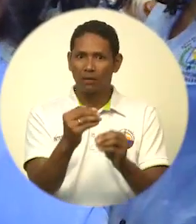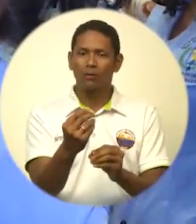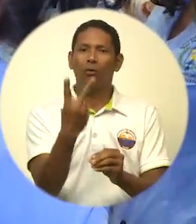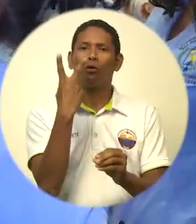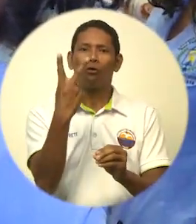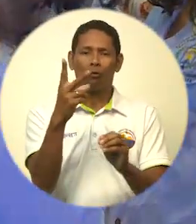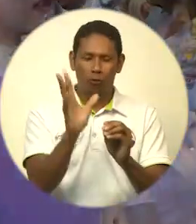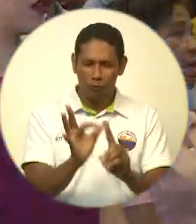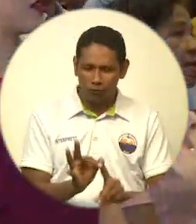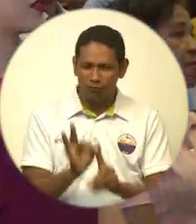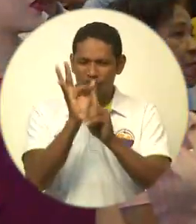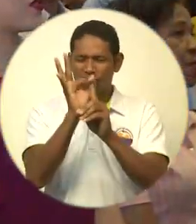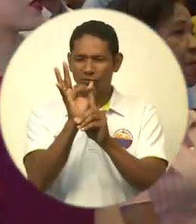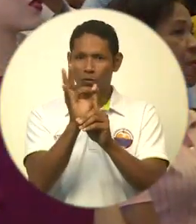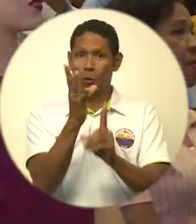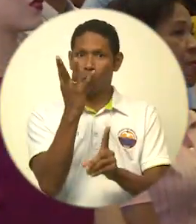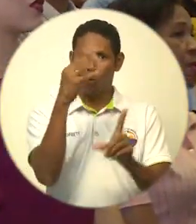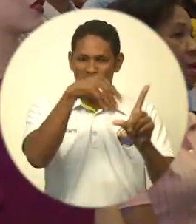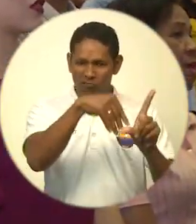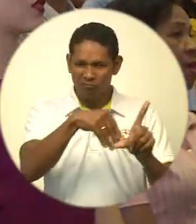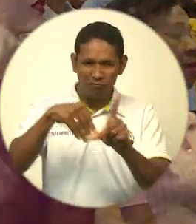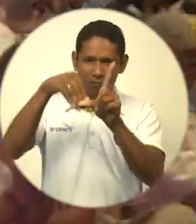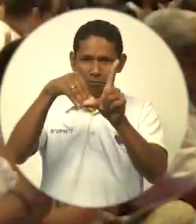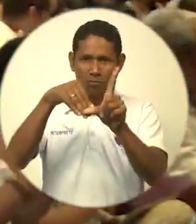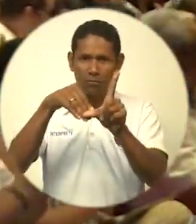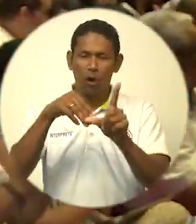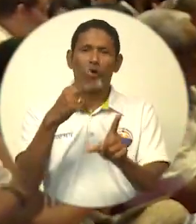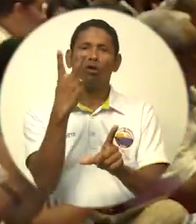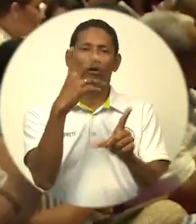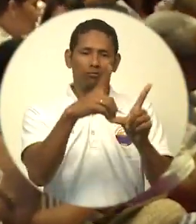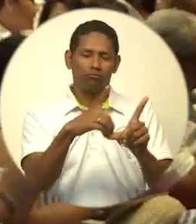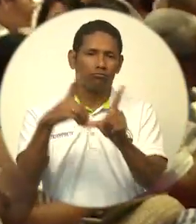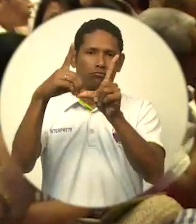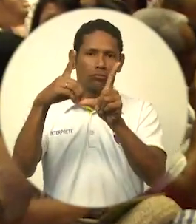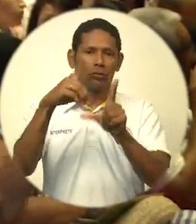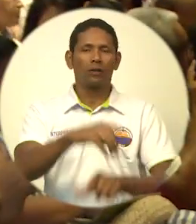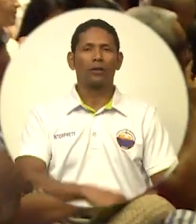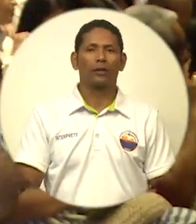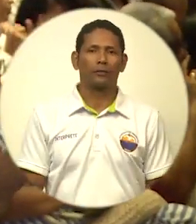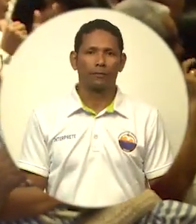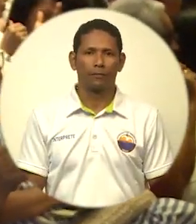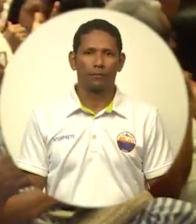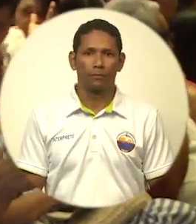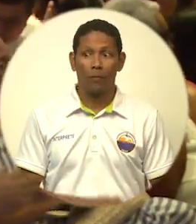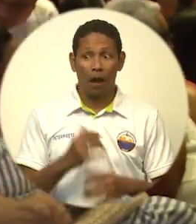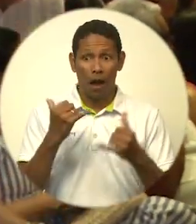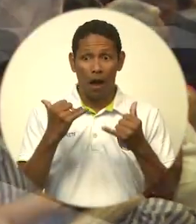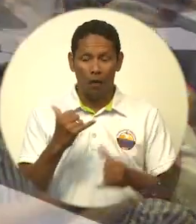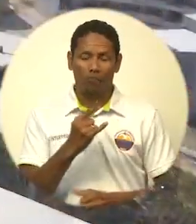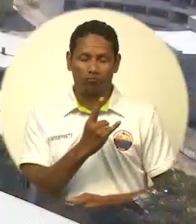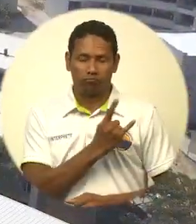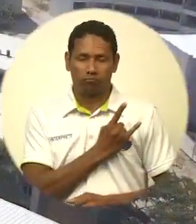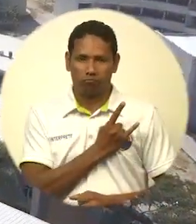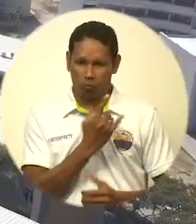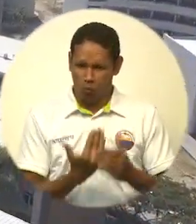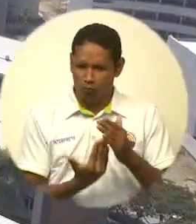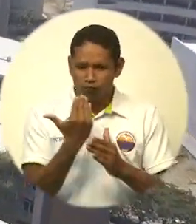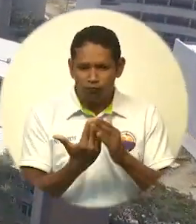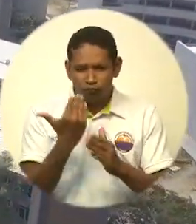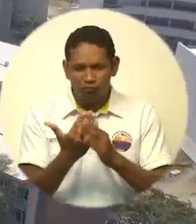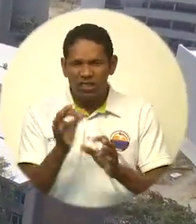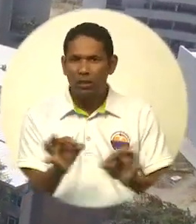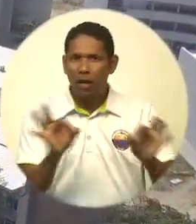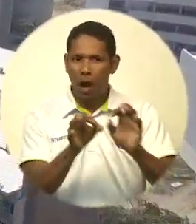11 nuevas licenciaturas, además de 2 especializaciones, 4 maestrías y 2 doctorados. Es misional para las instituciones